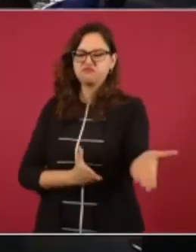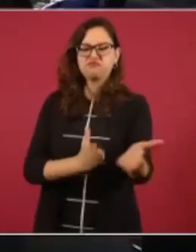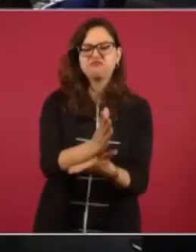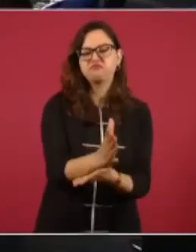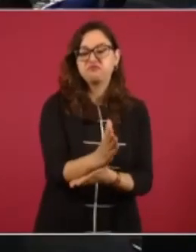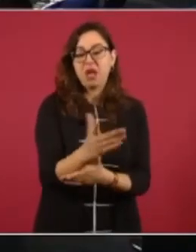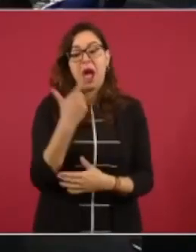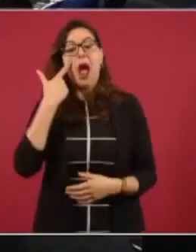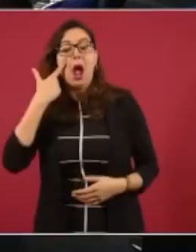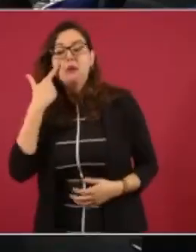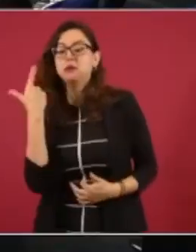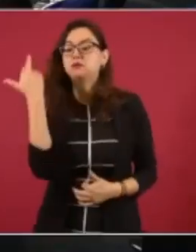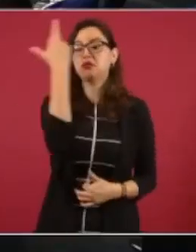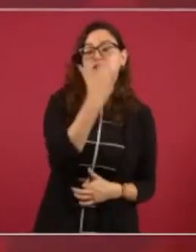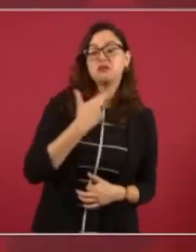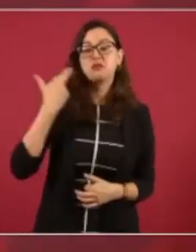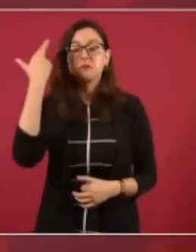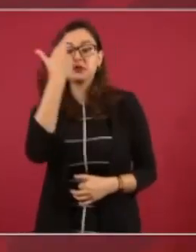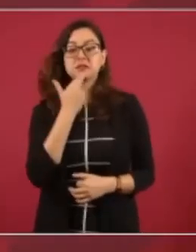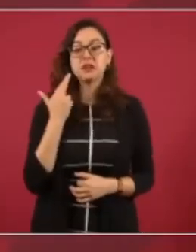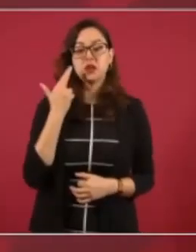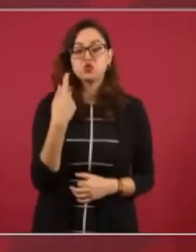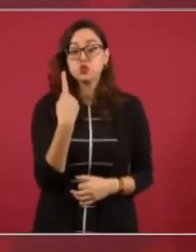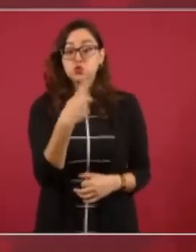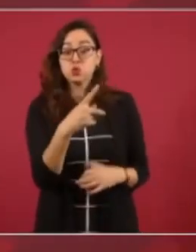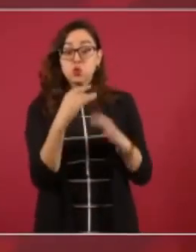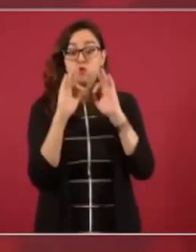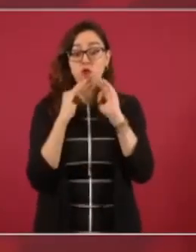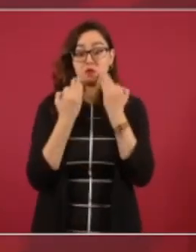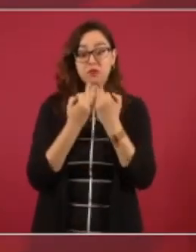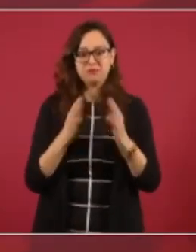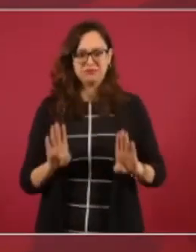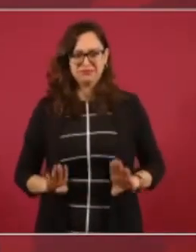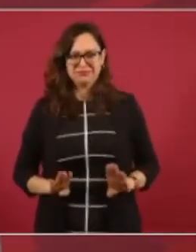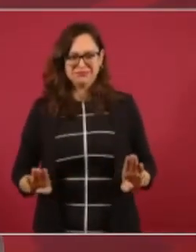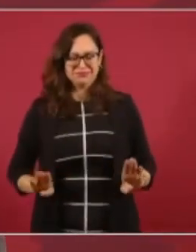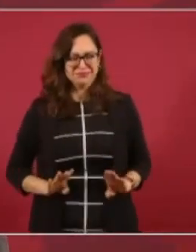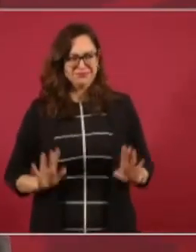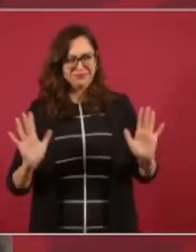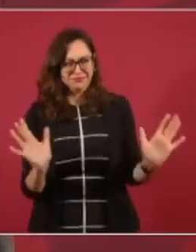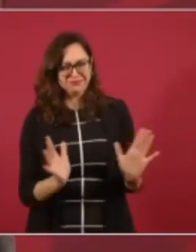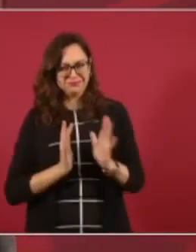el presidente Cárdenas, pues no fue